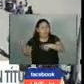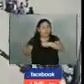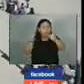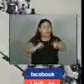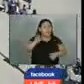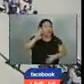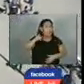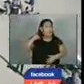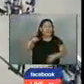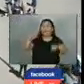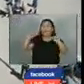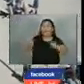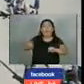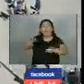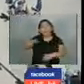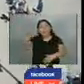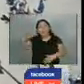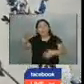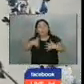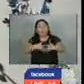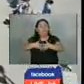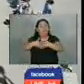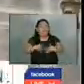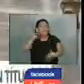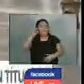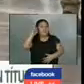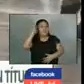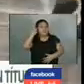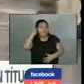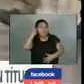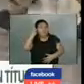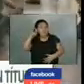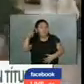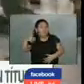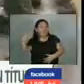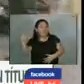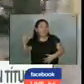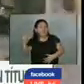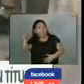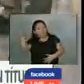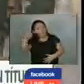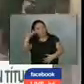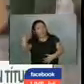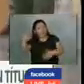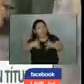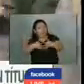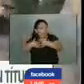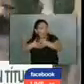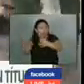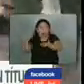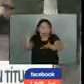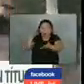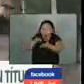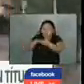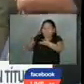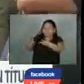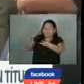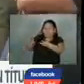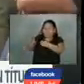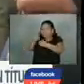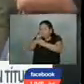durante 5 años. ¿Qué significa eso? Pues que si son deportados de los Estados Unidos y intentan tratar otra vez entrar a los Estados